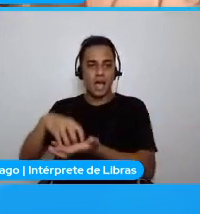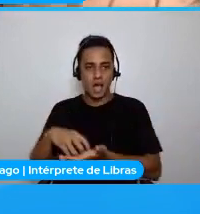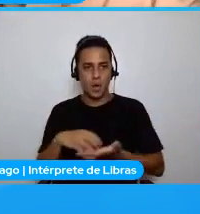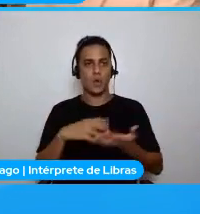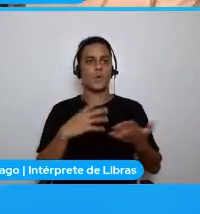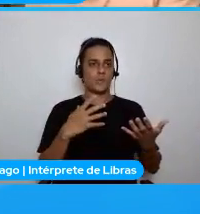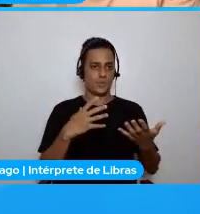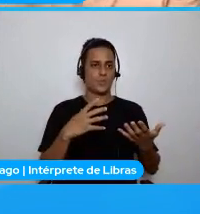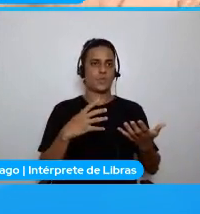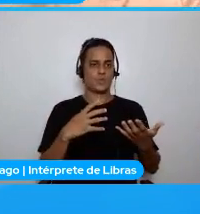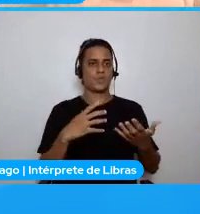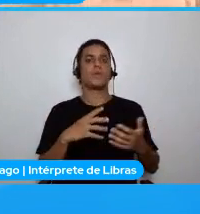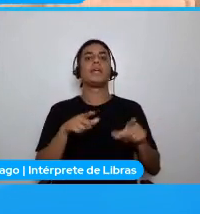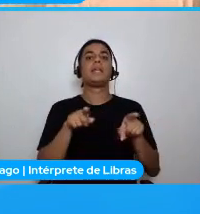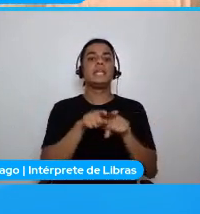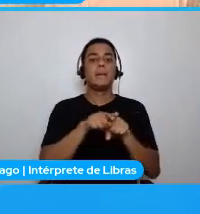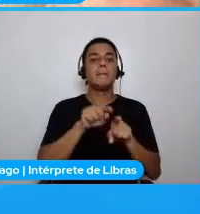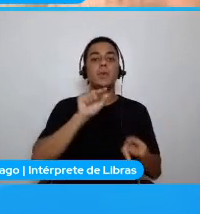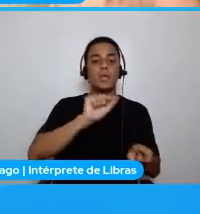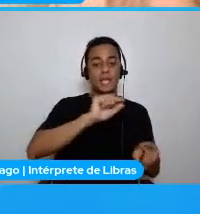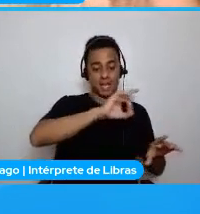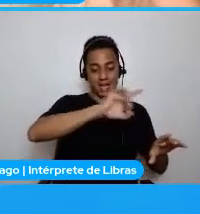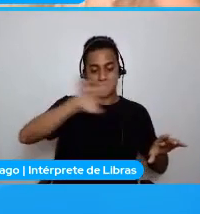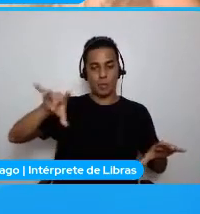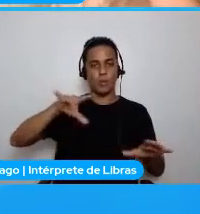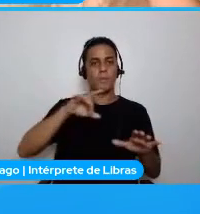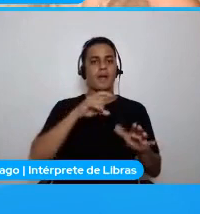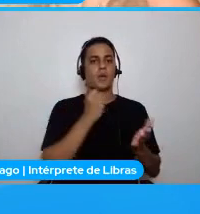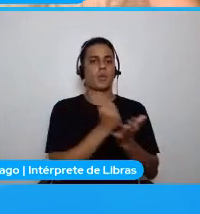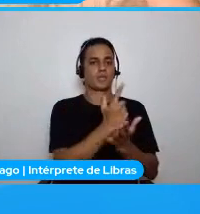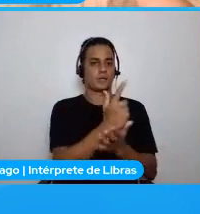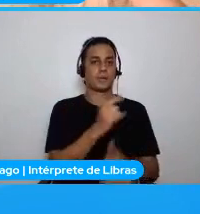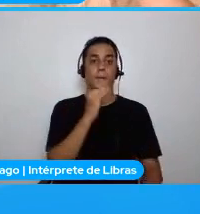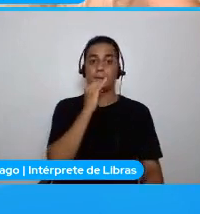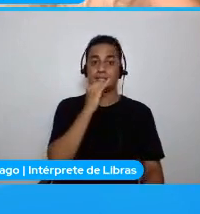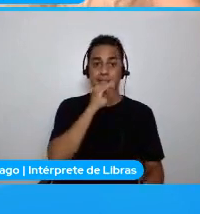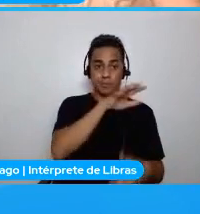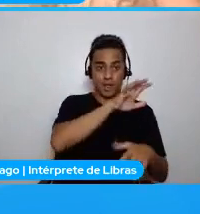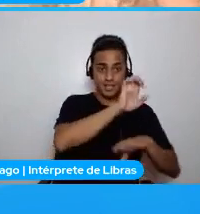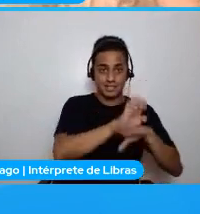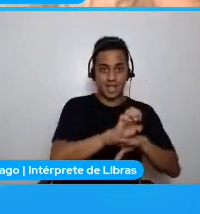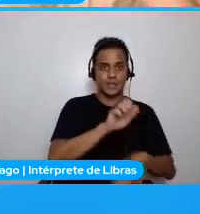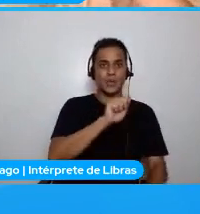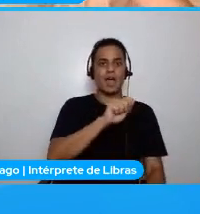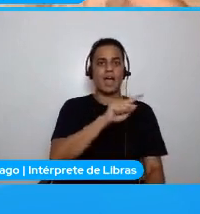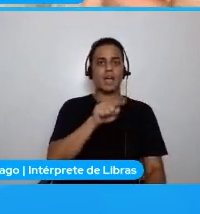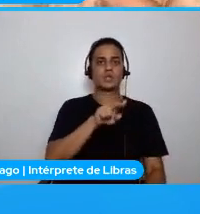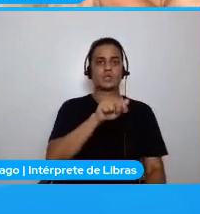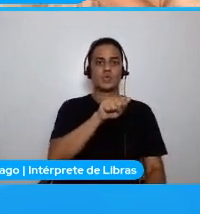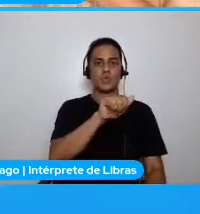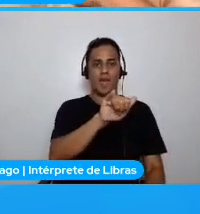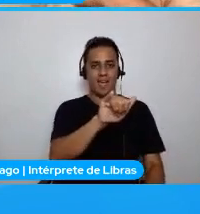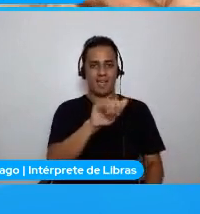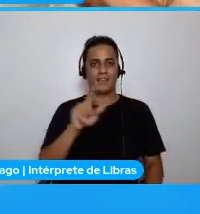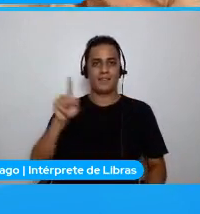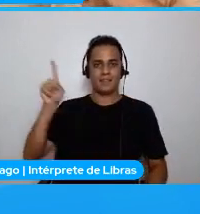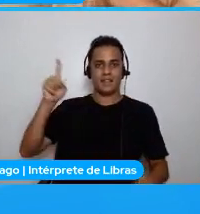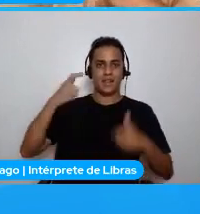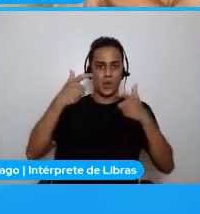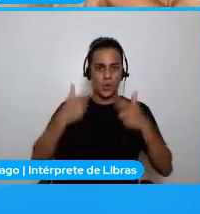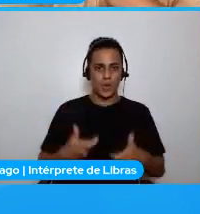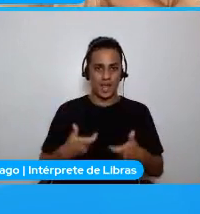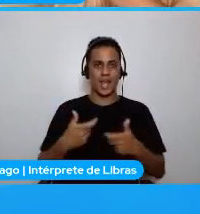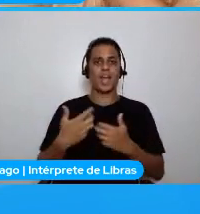provincia, cuánto han contratado. Por ejemplo, en Azuay, en el cantón Camilo Ponce Enríquez, el gobierno autónomo